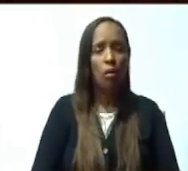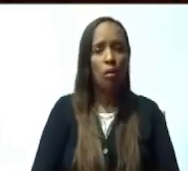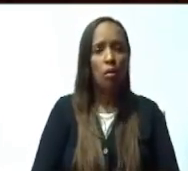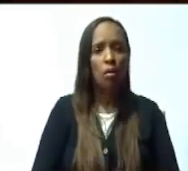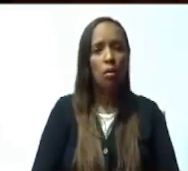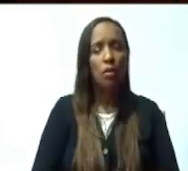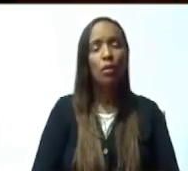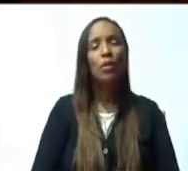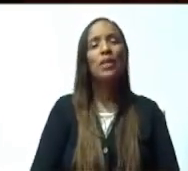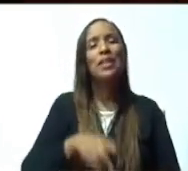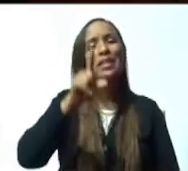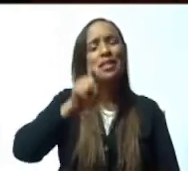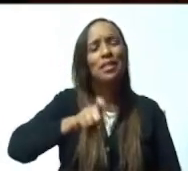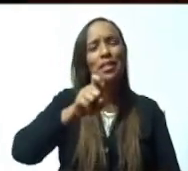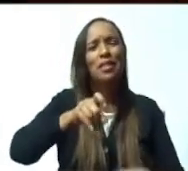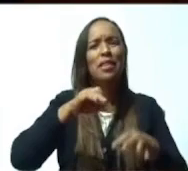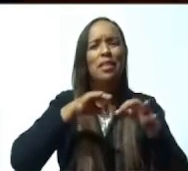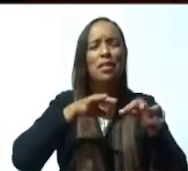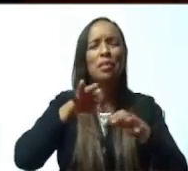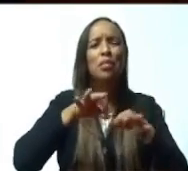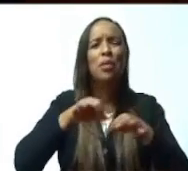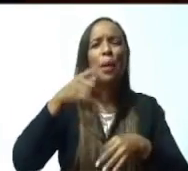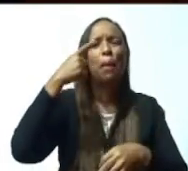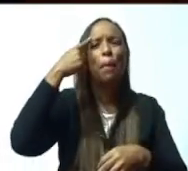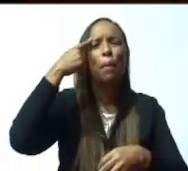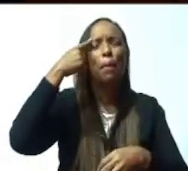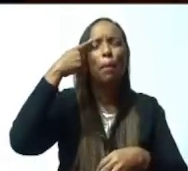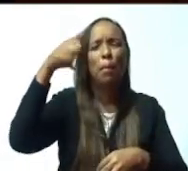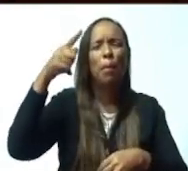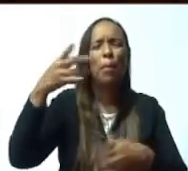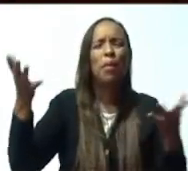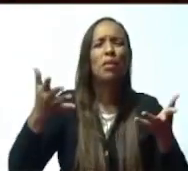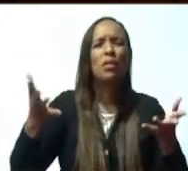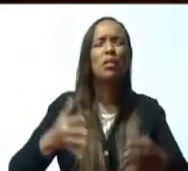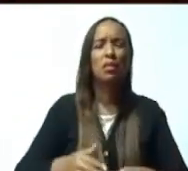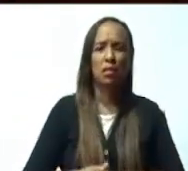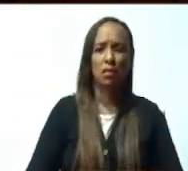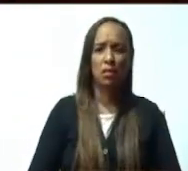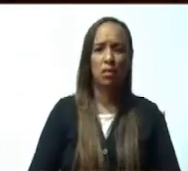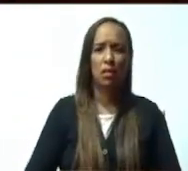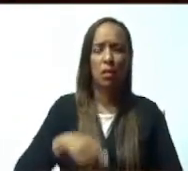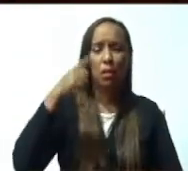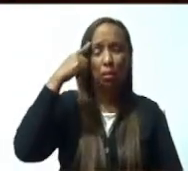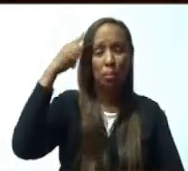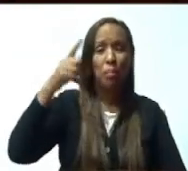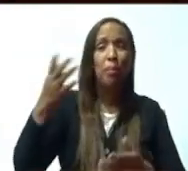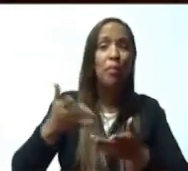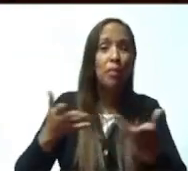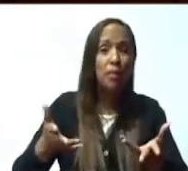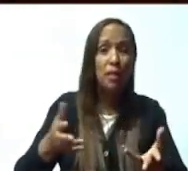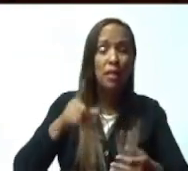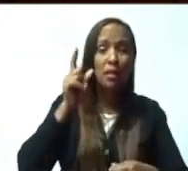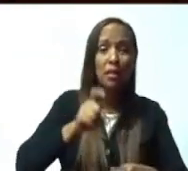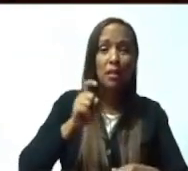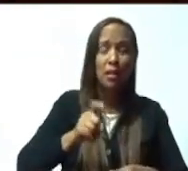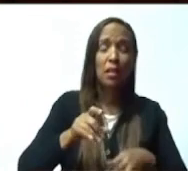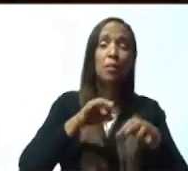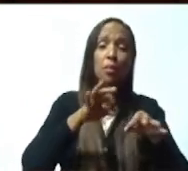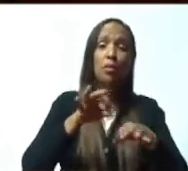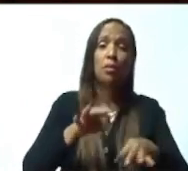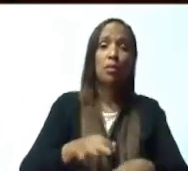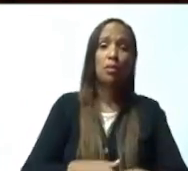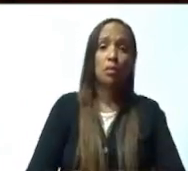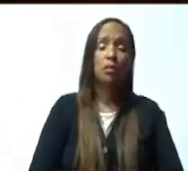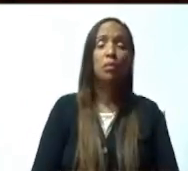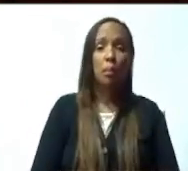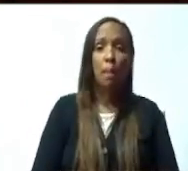¿Cómo? ¿Cómo vamos a mejorar la pobreza de este país? No es posible que este Congreso se quede indiferente cuando